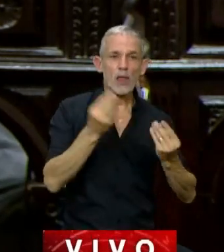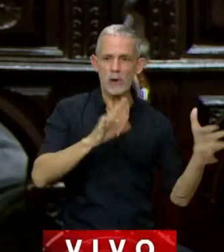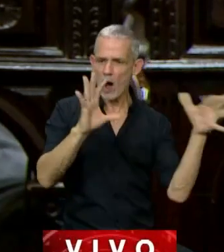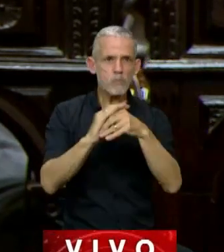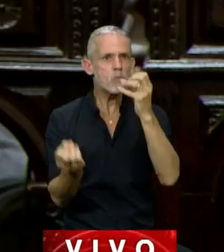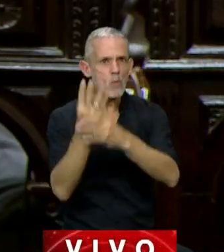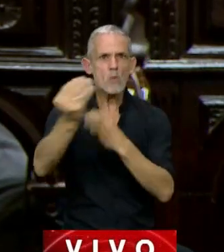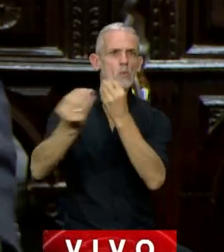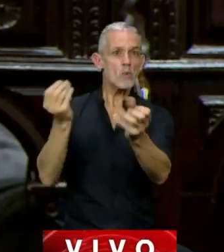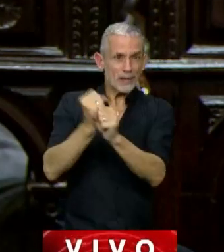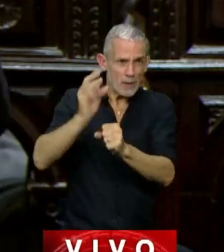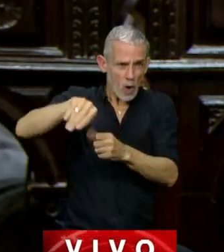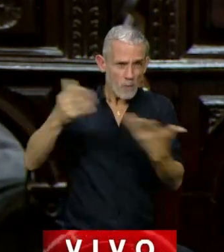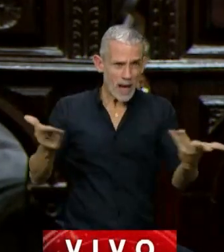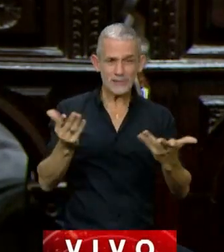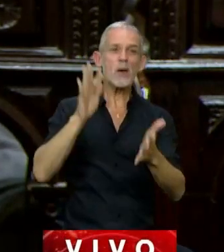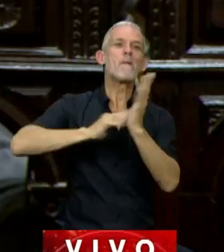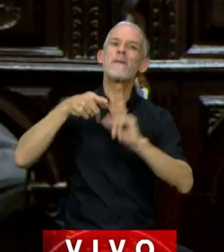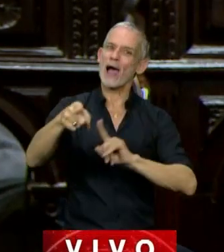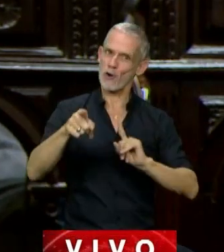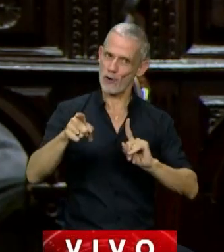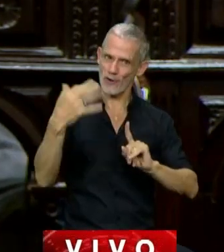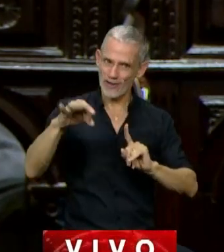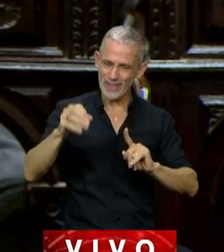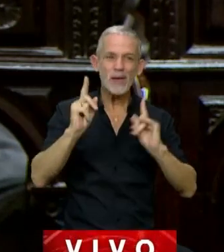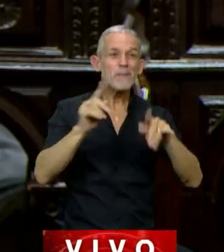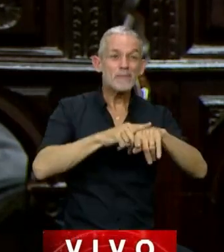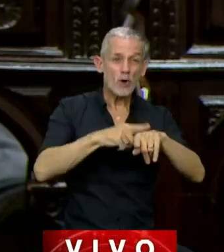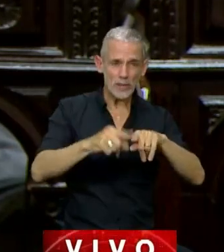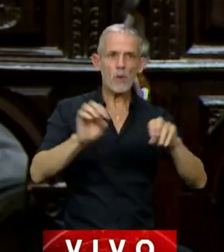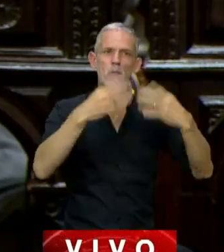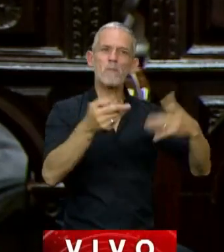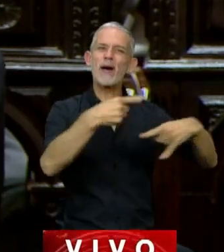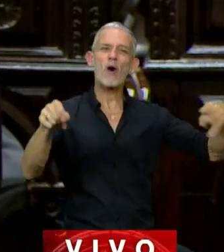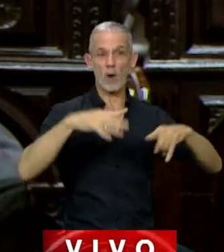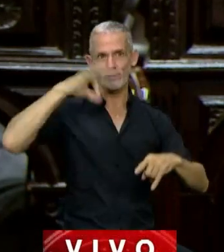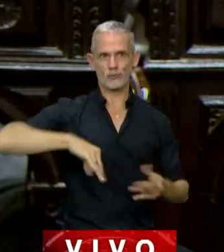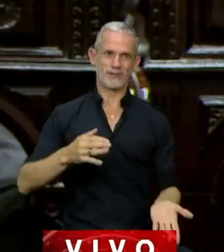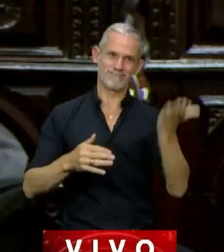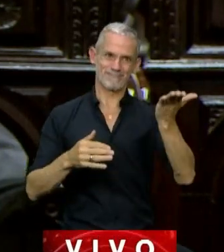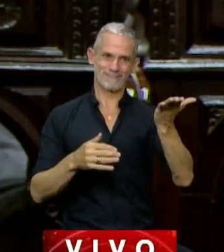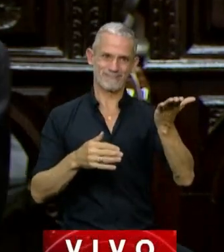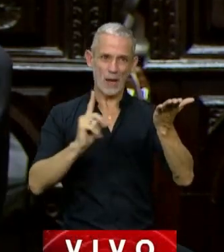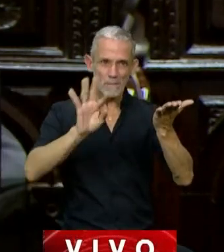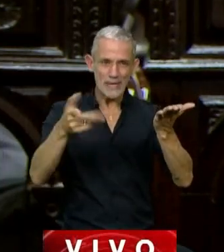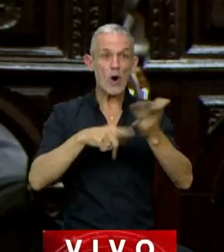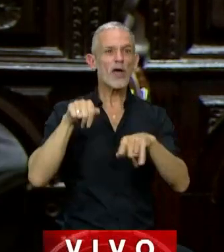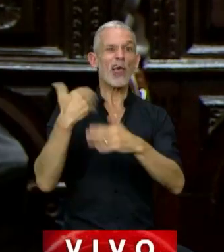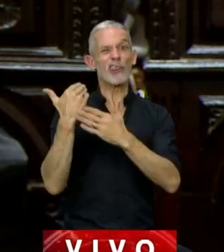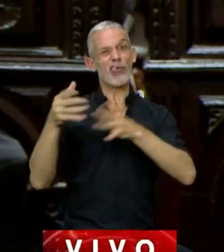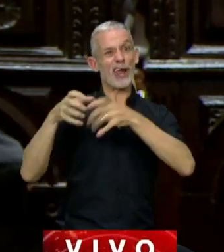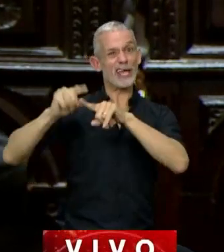la creación de puestos de trabajo de claridad en blanco y al mismo tiempo de la mejora del salario real. Hoy la